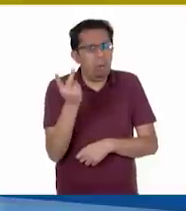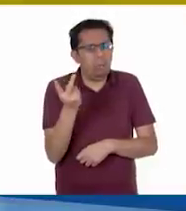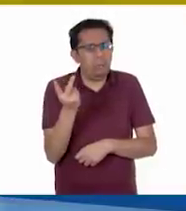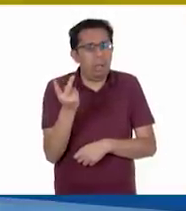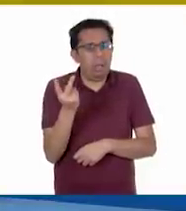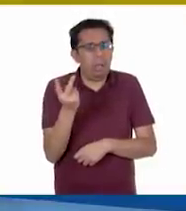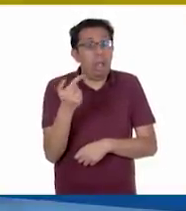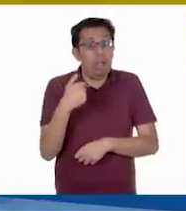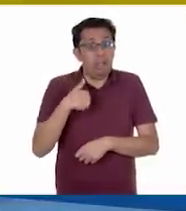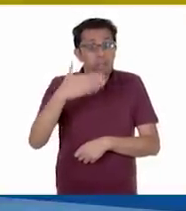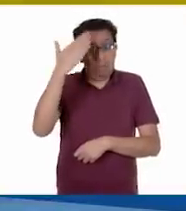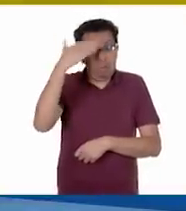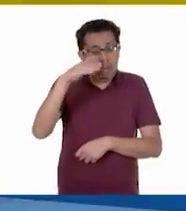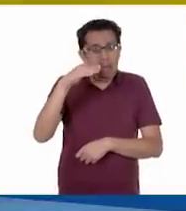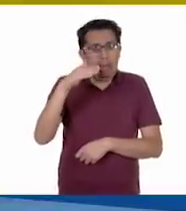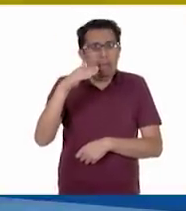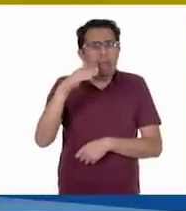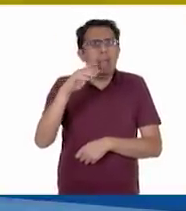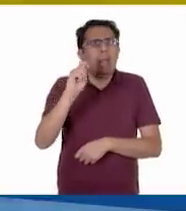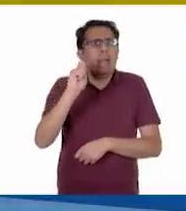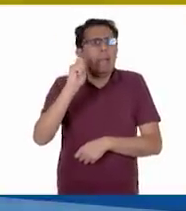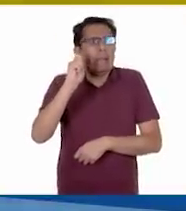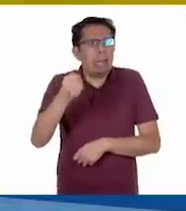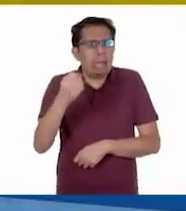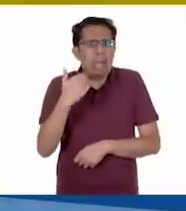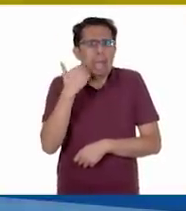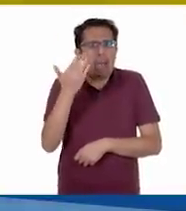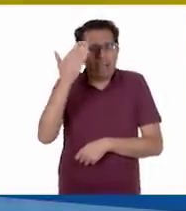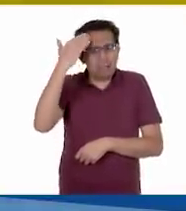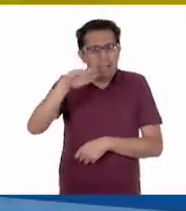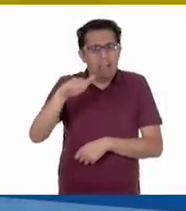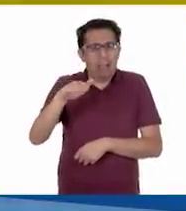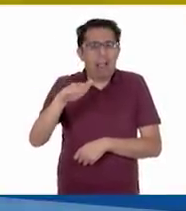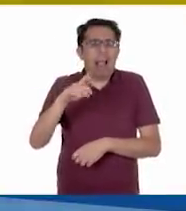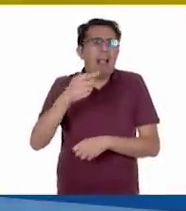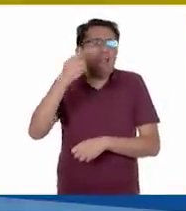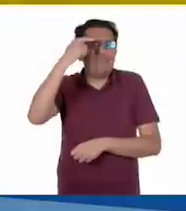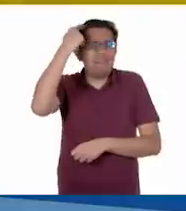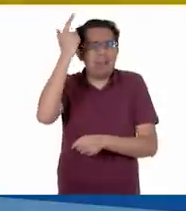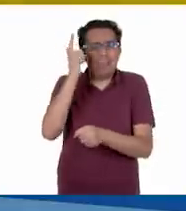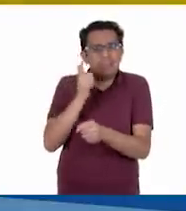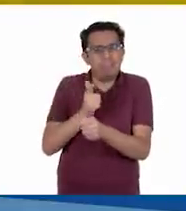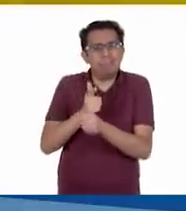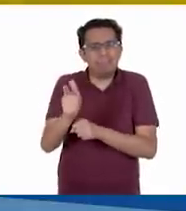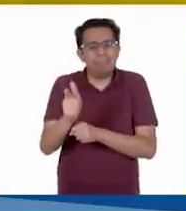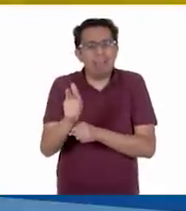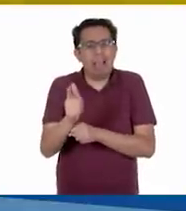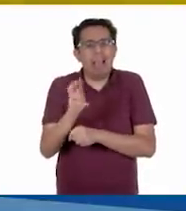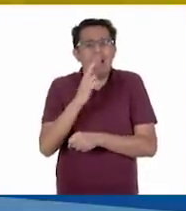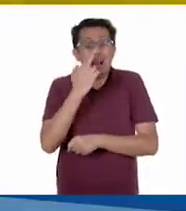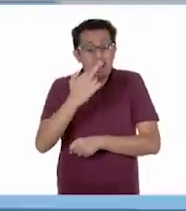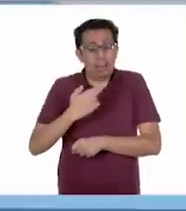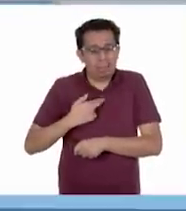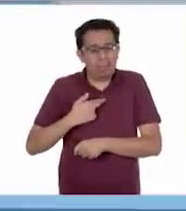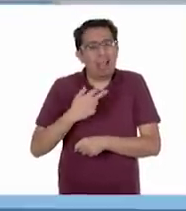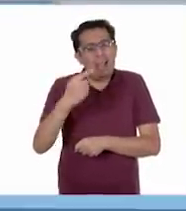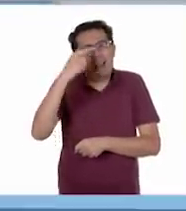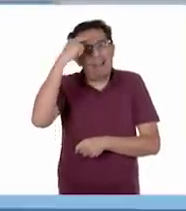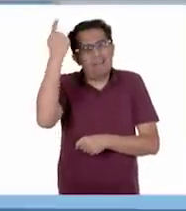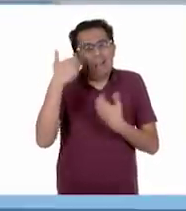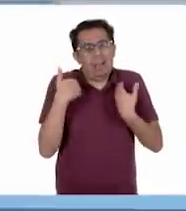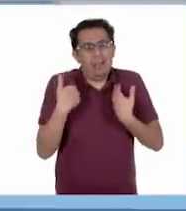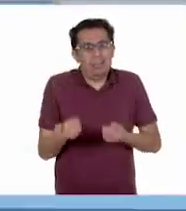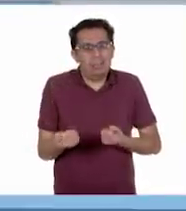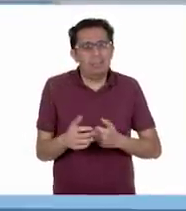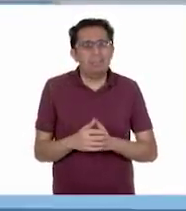tenemos claro qué es lo que queremos saber, nos daremos cuenta de inmediato de cuál es la respuesta. Creo que